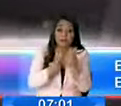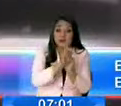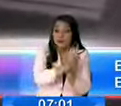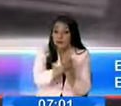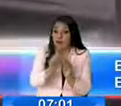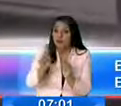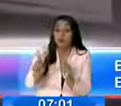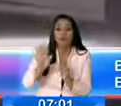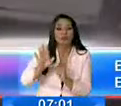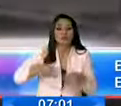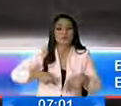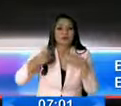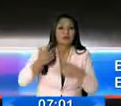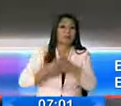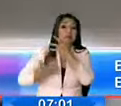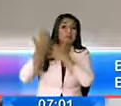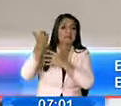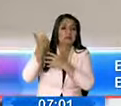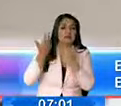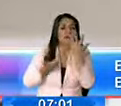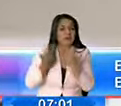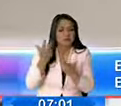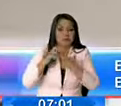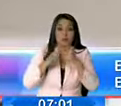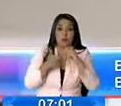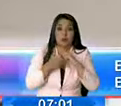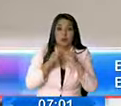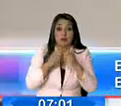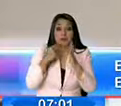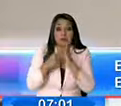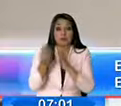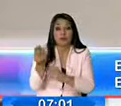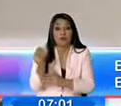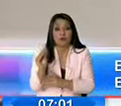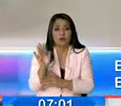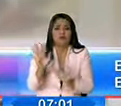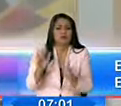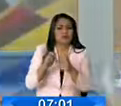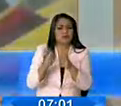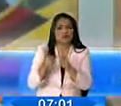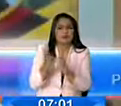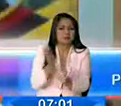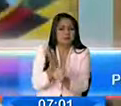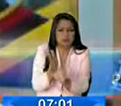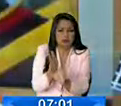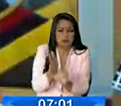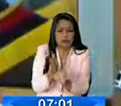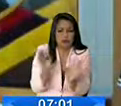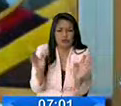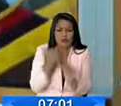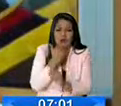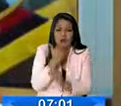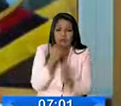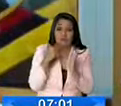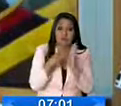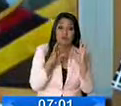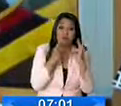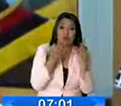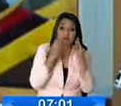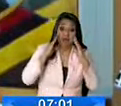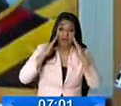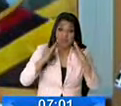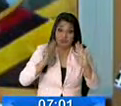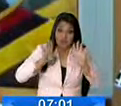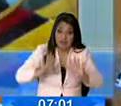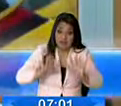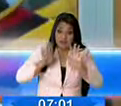una historia de maltratos. Algún niño o algún adolescente con alguna afectación psicológica. Como son tratados, de ahí depende tu